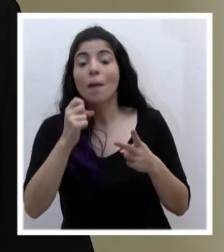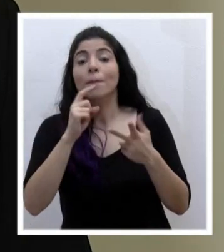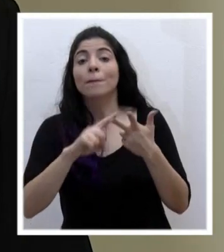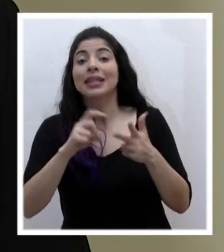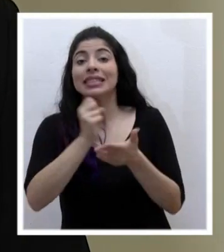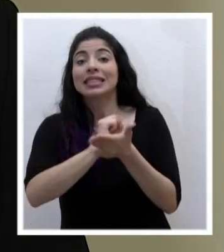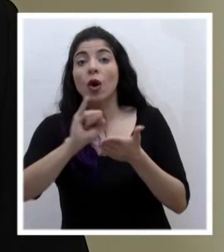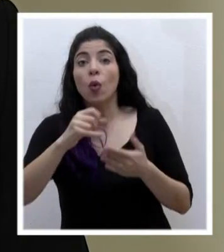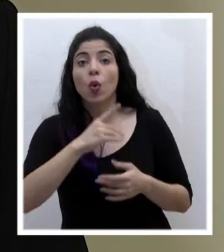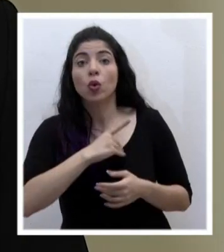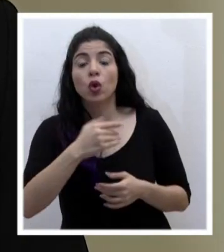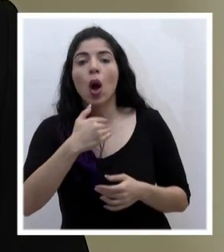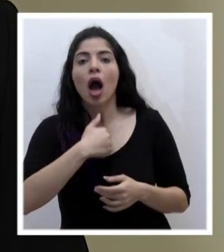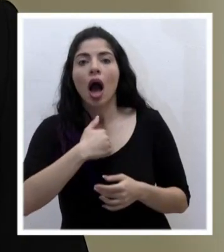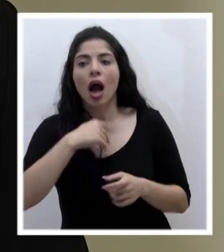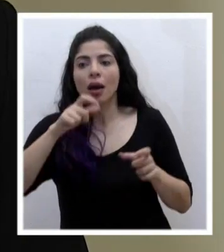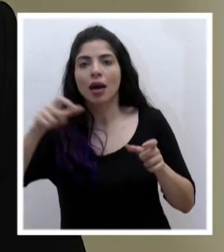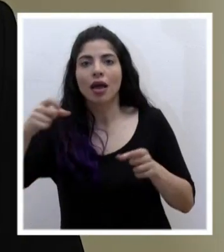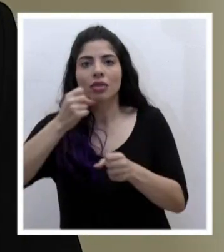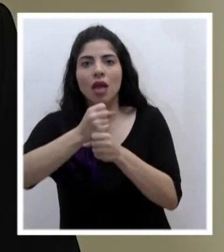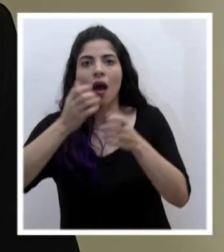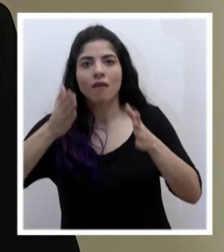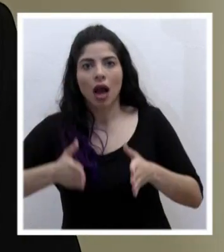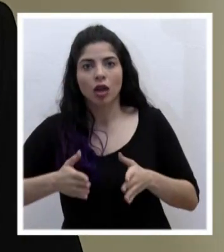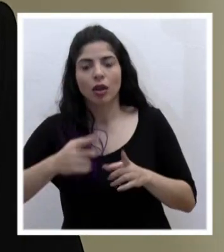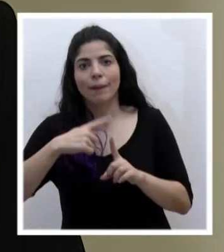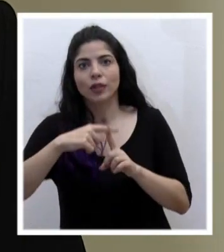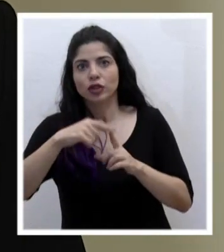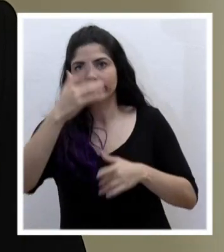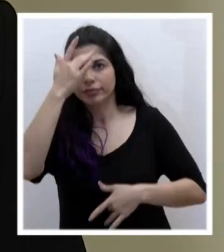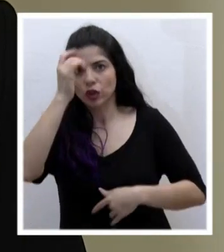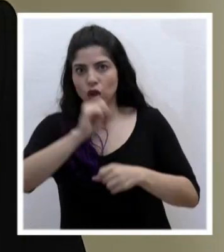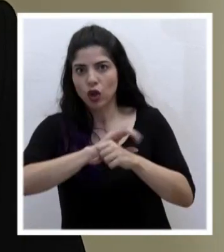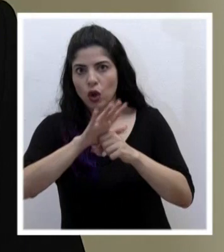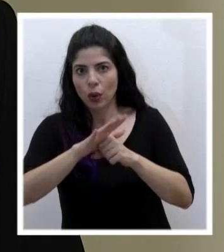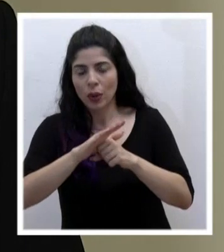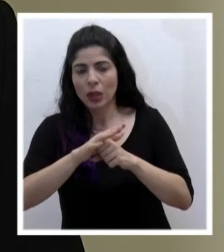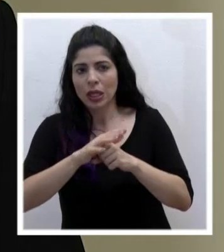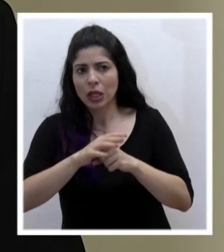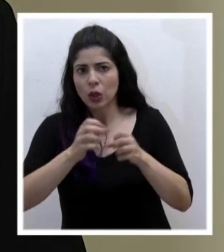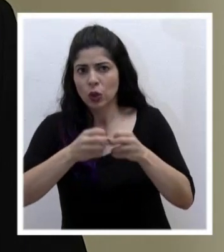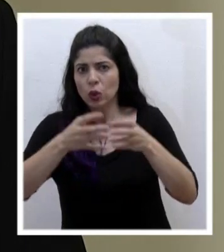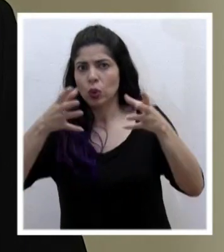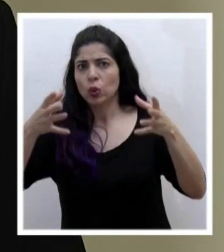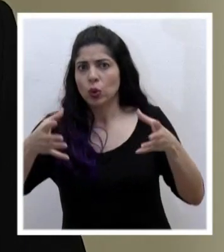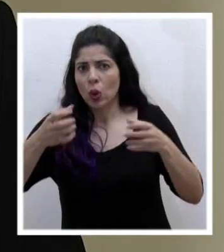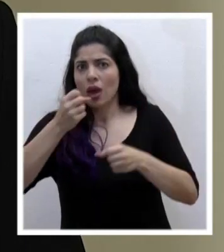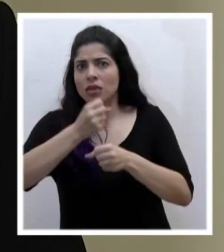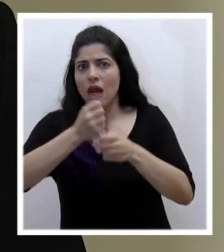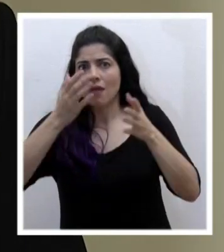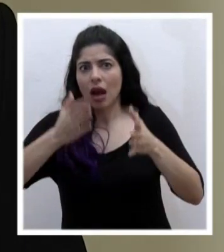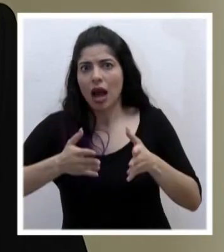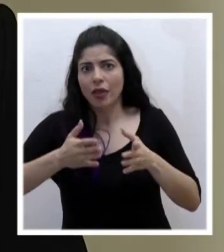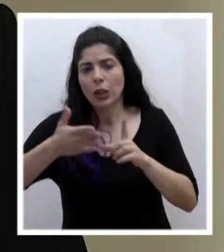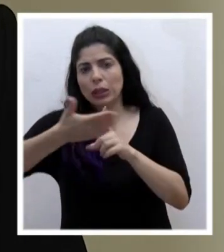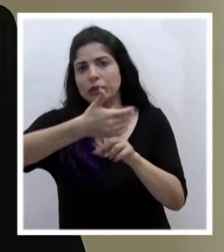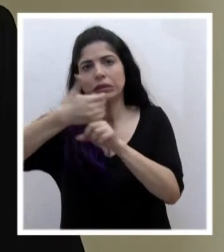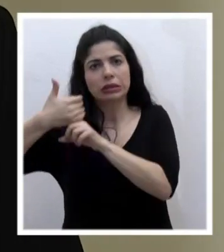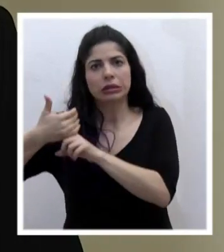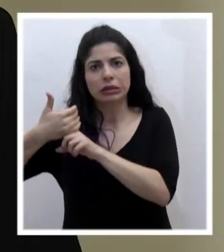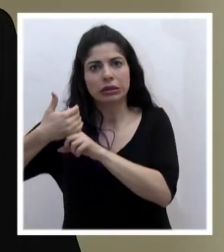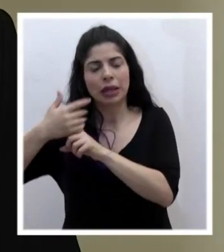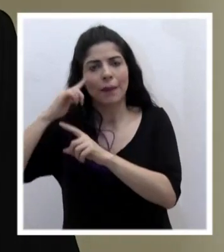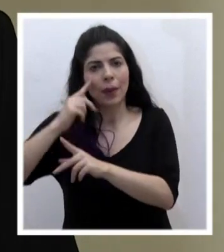Juan de Dios reportan funcionarios positivos por el COVID-19, una numerosa cantidad de trabajadores aislados por